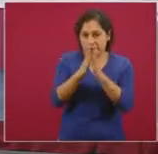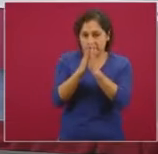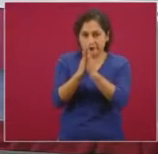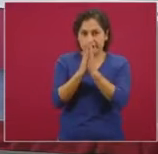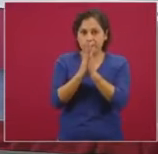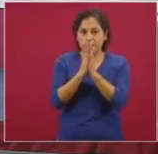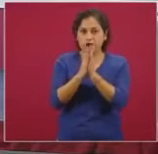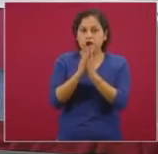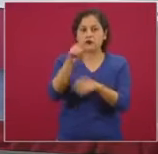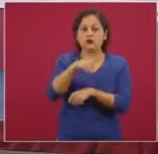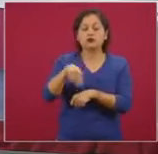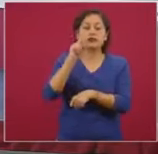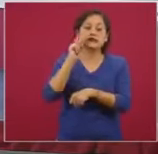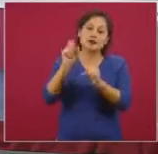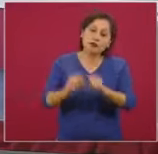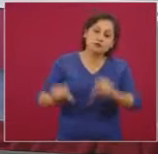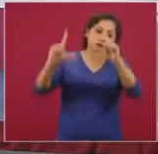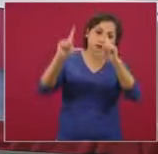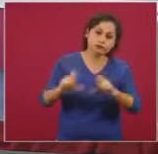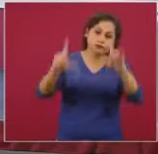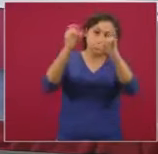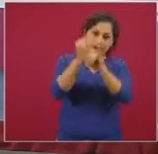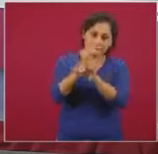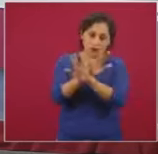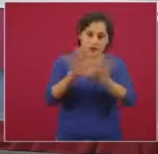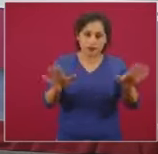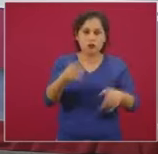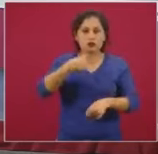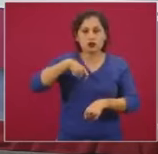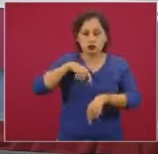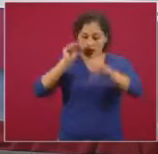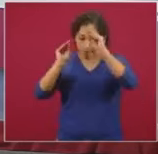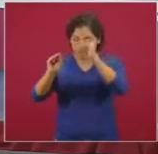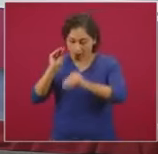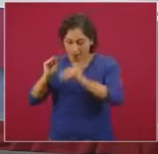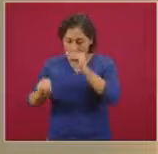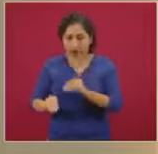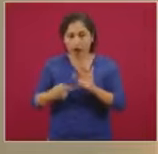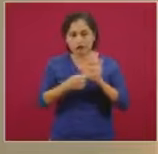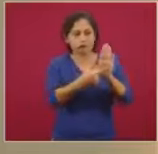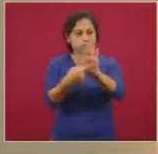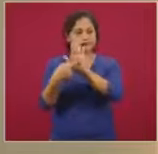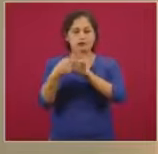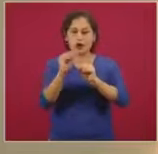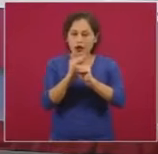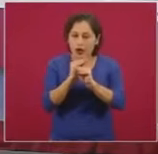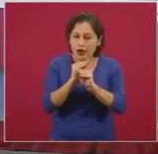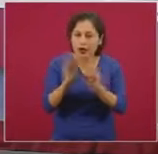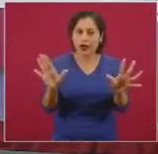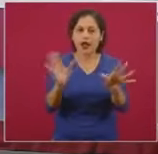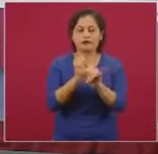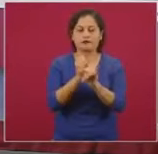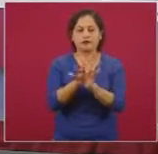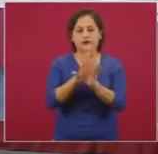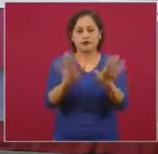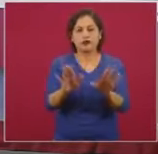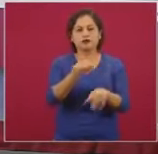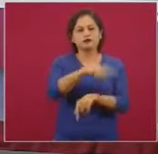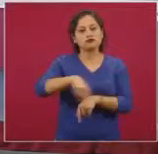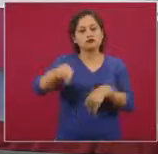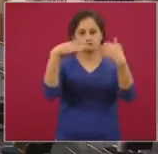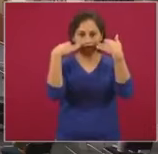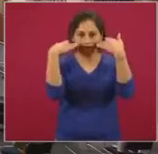este boletín. Estamos trabajando para que cada vez sea más claro, cada vez sea de manera más